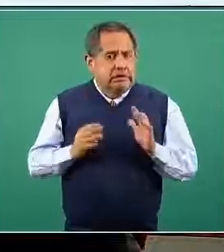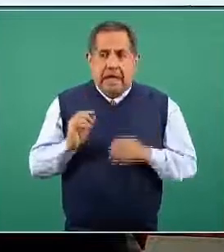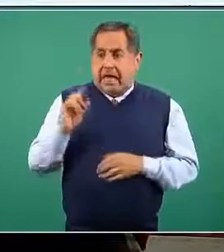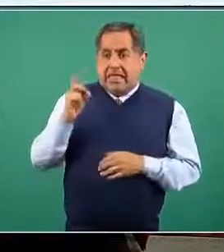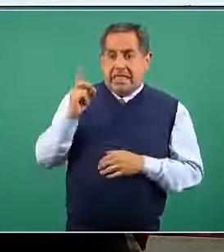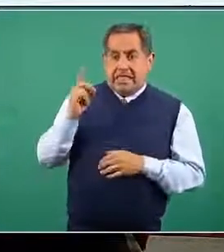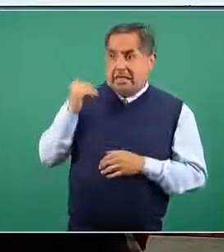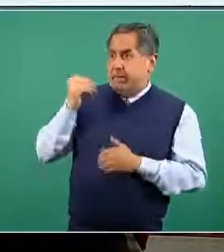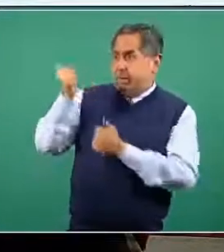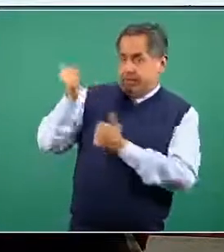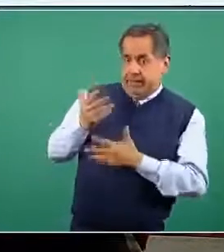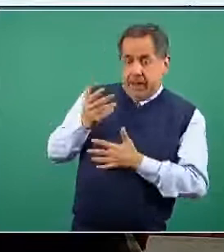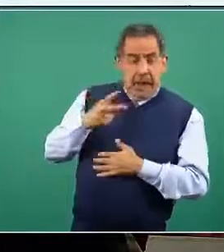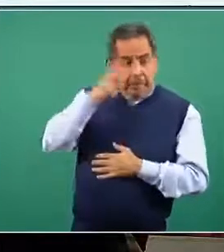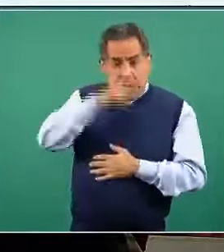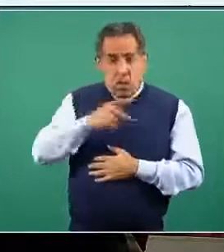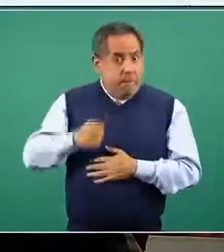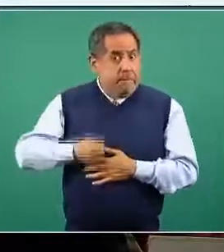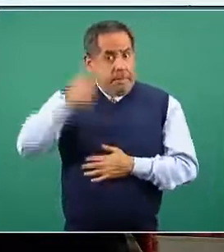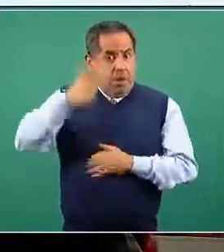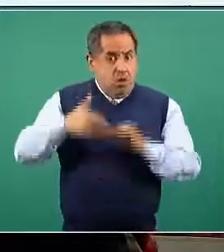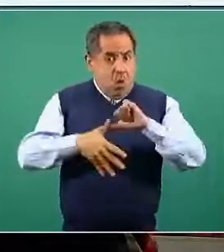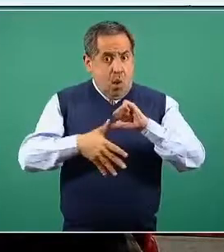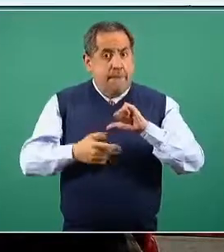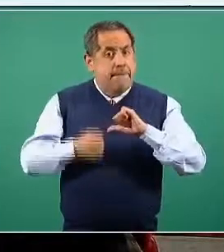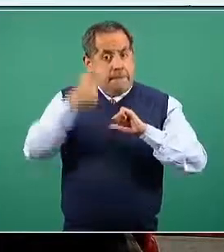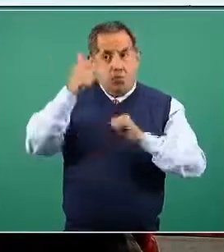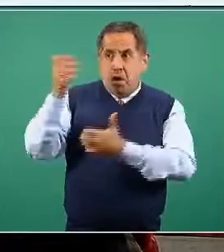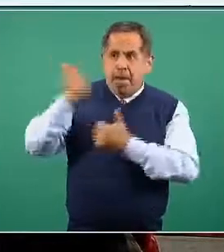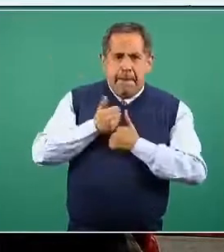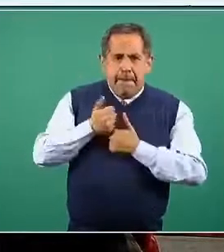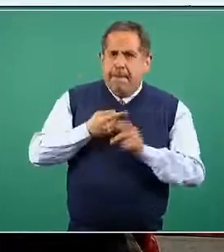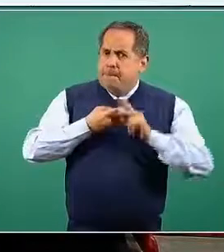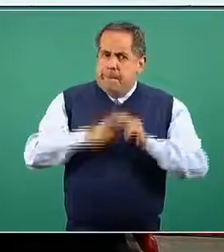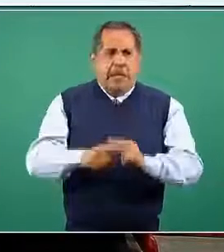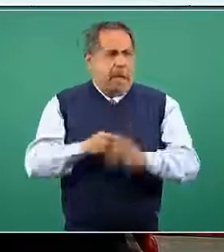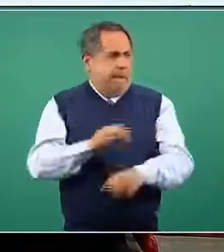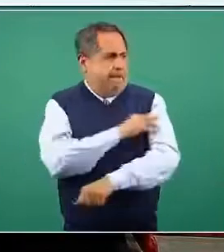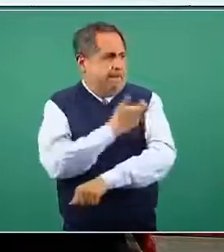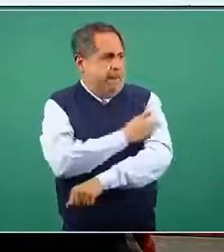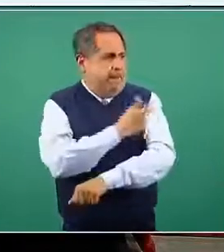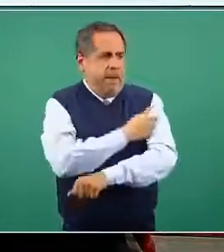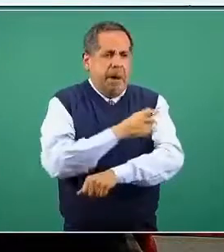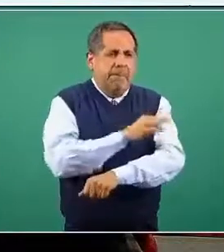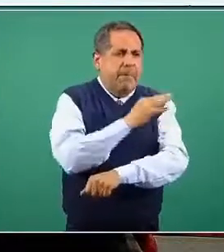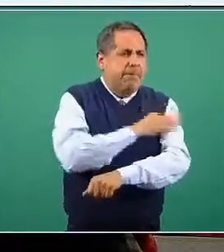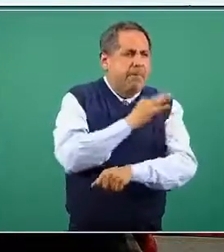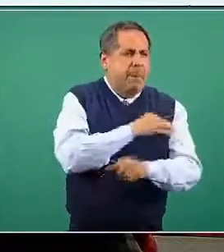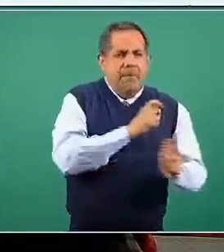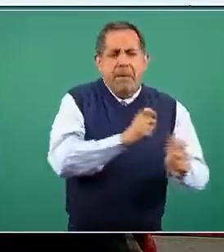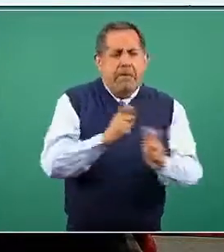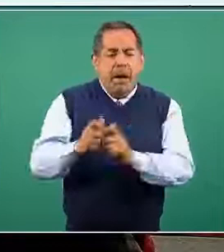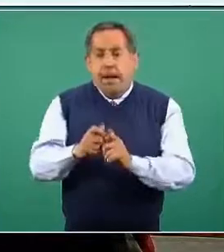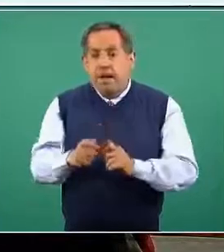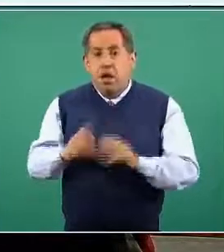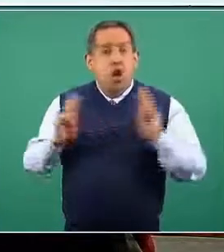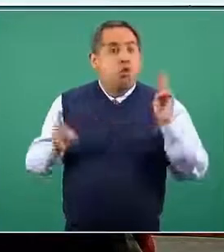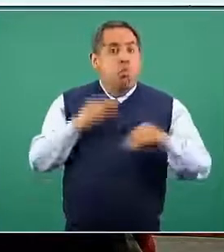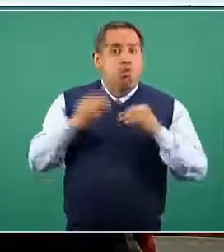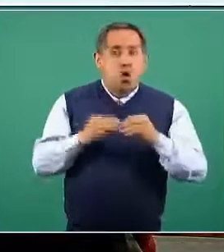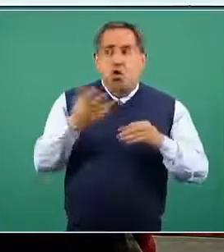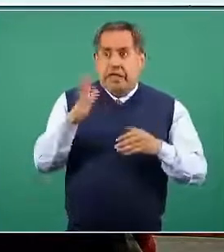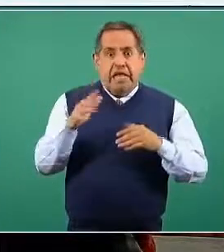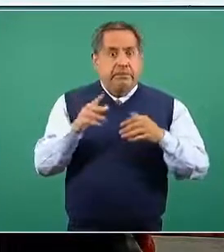diciembre, México fue el primer país de América Latina en empezar a vacunar y estuvo dentro de los primeros 10 países del mundo que empezó